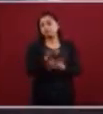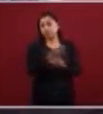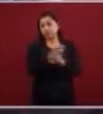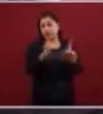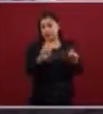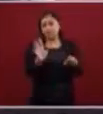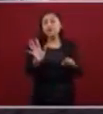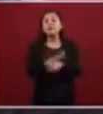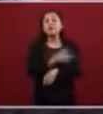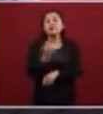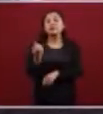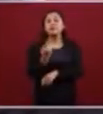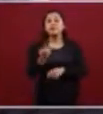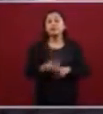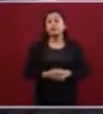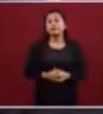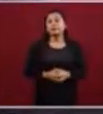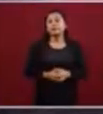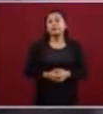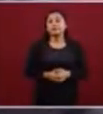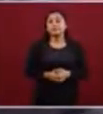Para no